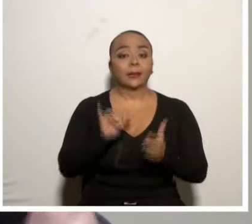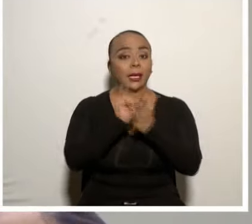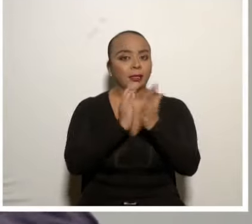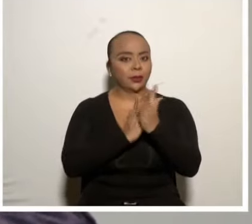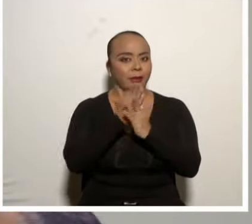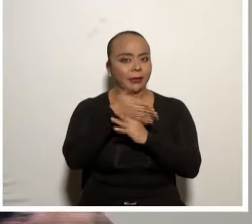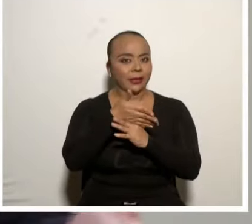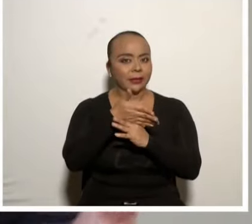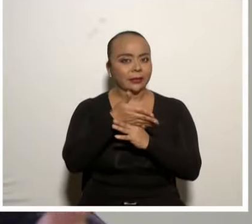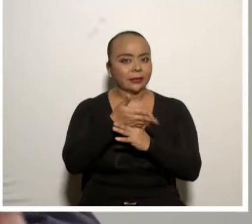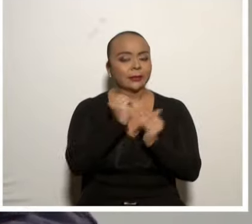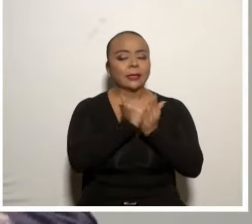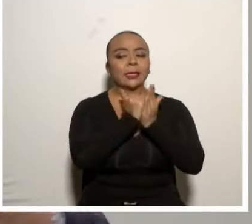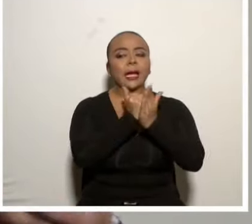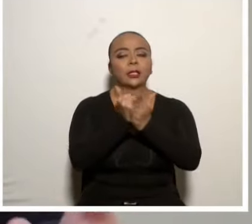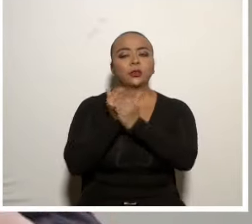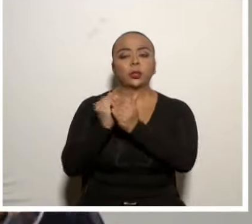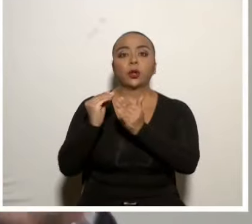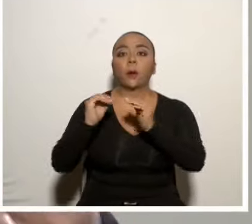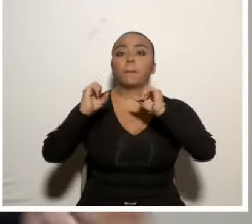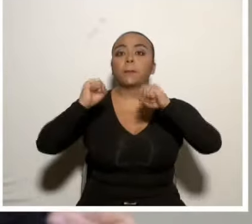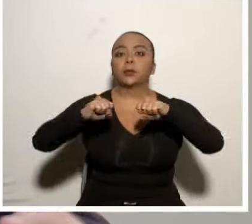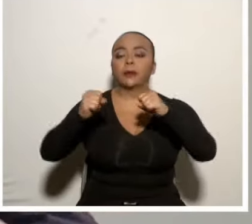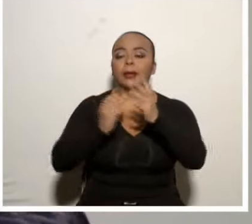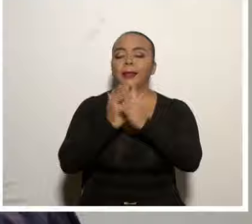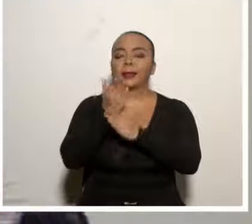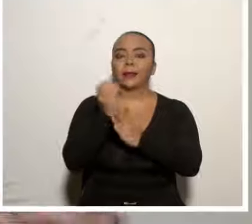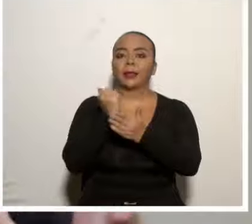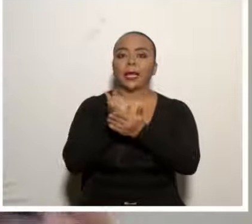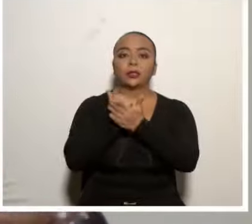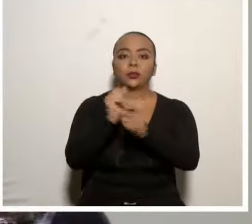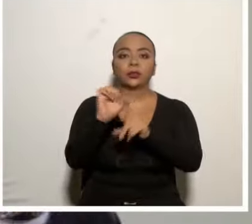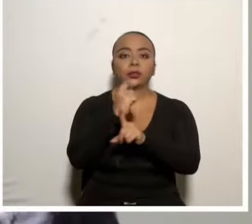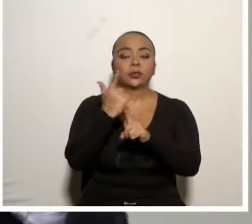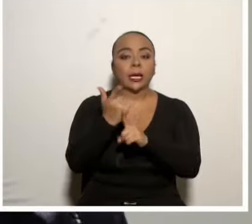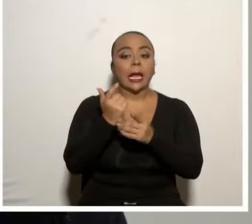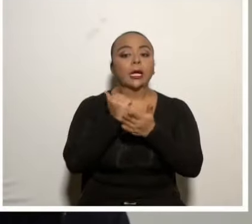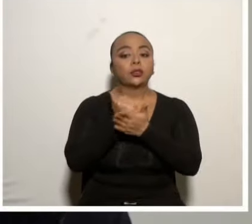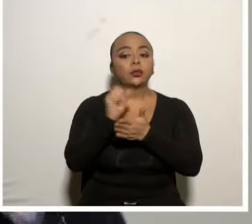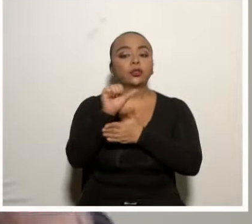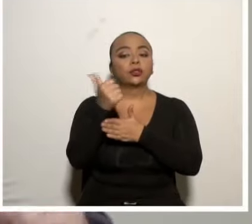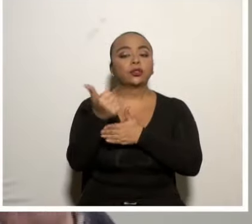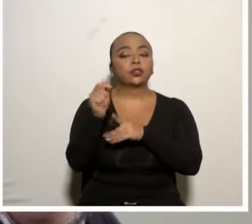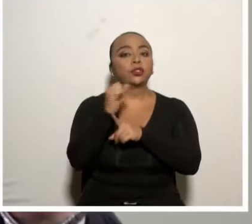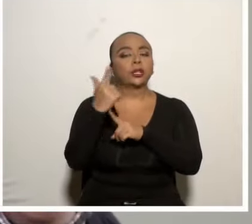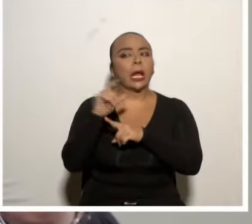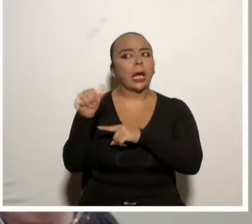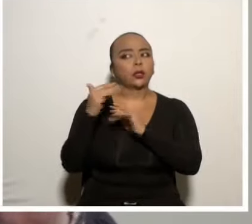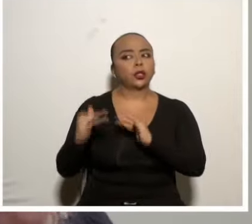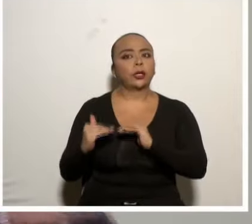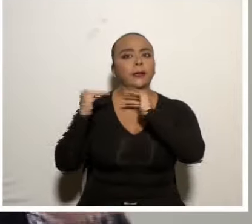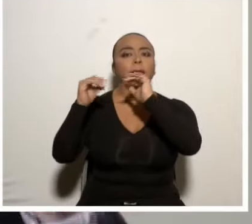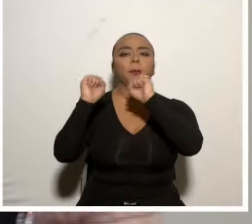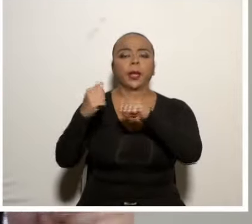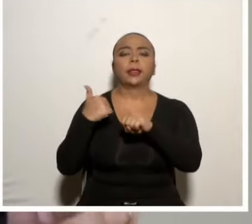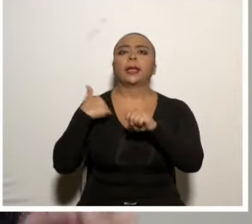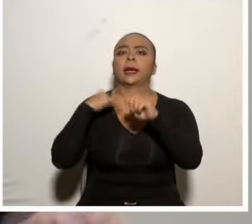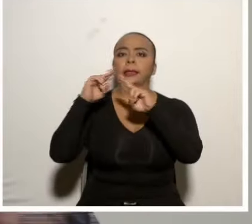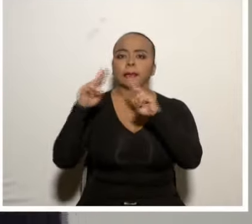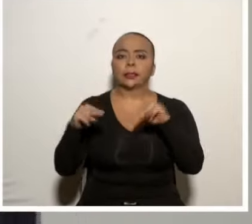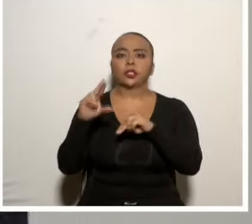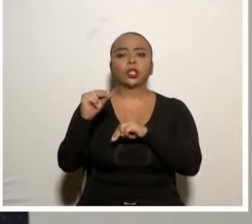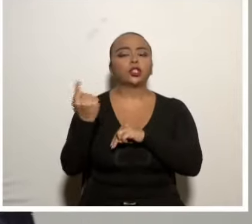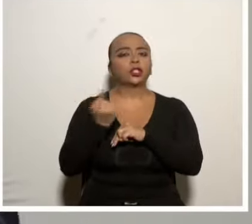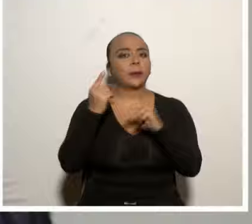través, por supuesto, de las ayudas, o de la posibilidad de que a través de ayudas sociales, llevar la ayuda social a otro nivel, ellos puedan recibir esa conectividad, y no solamente